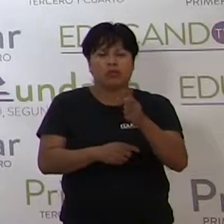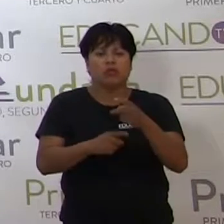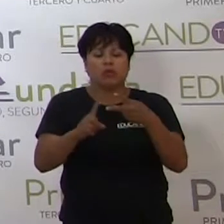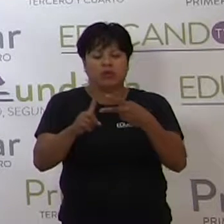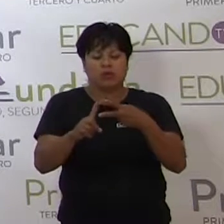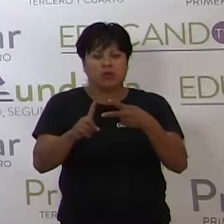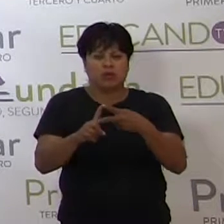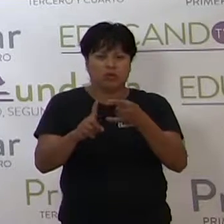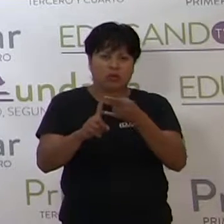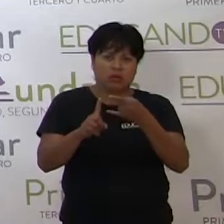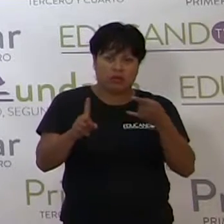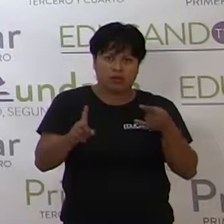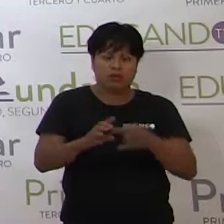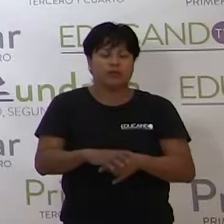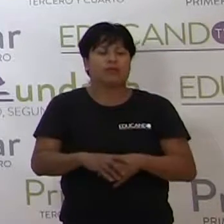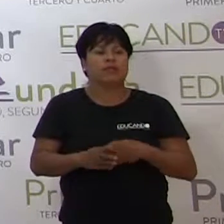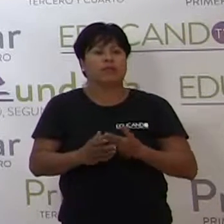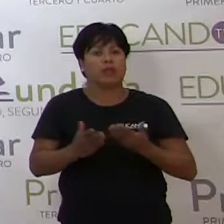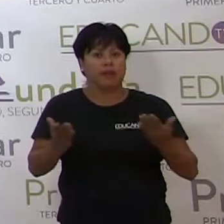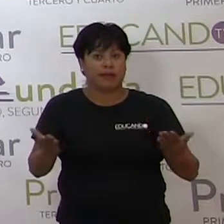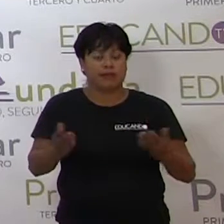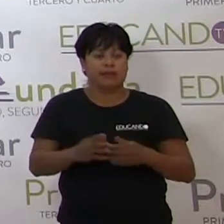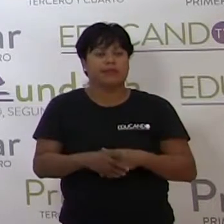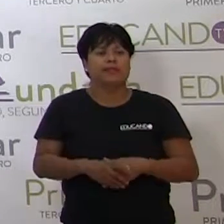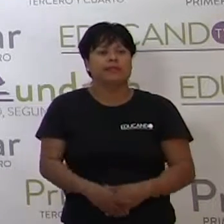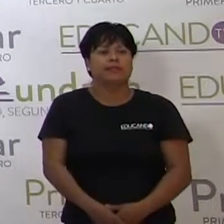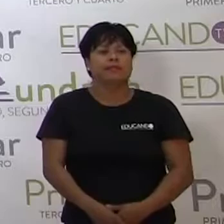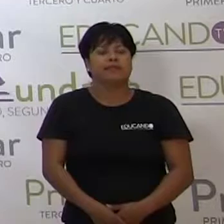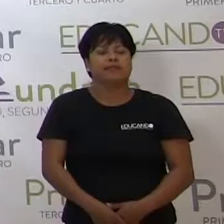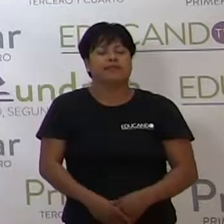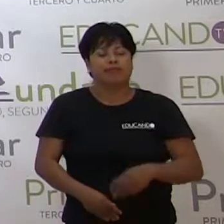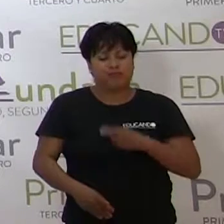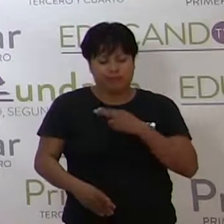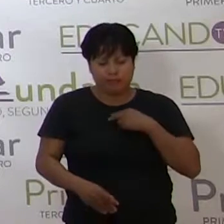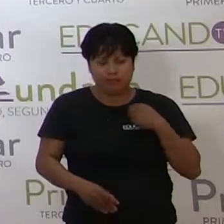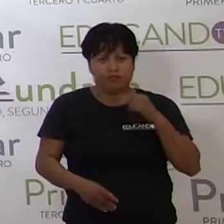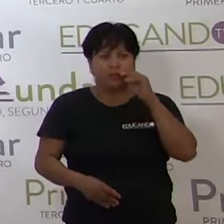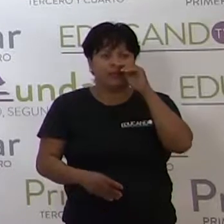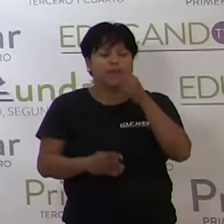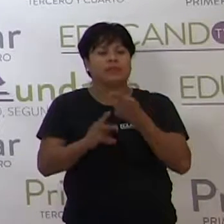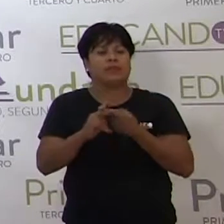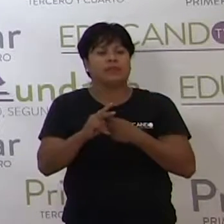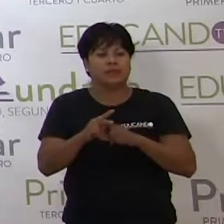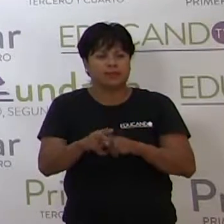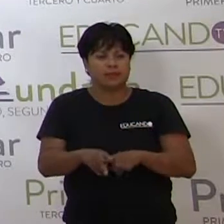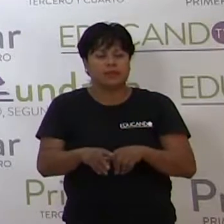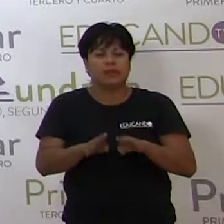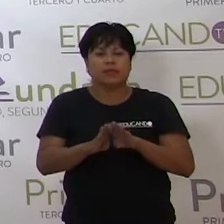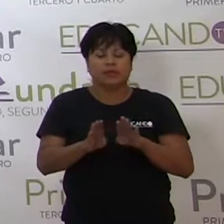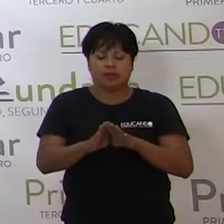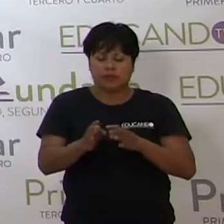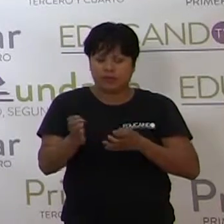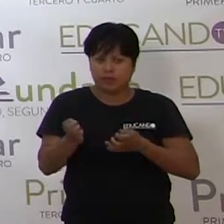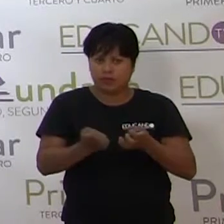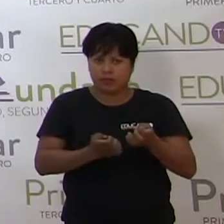triángulo rectángulo. Ahora sí, vayamos con nuestro